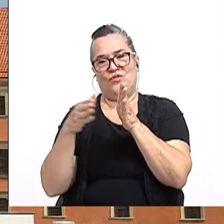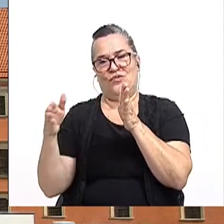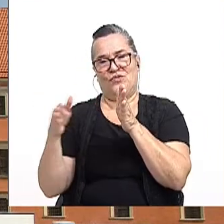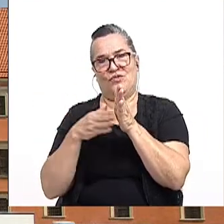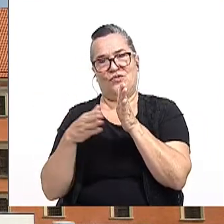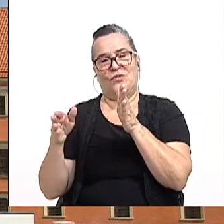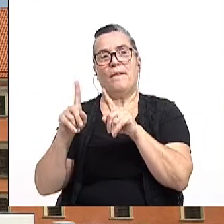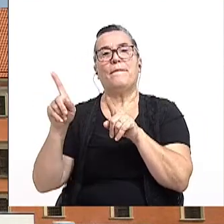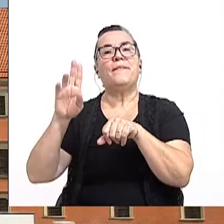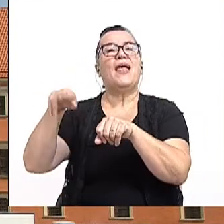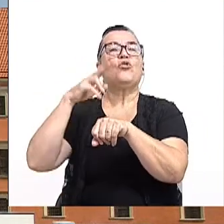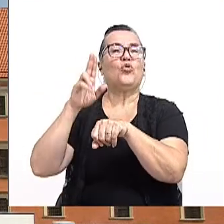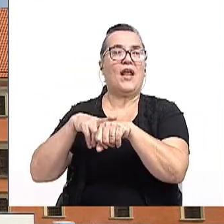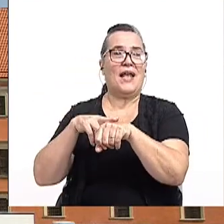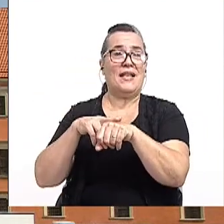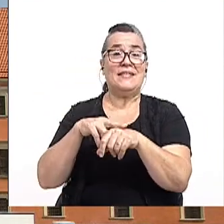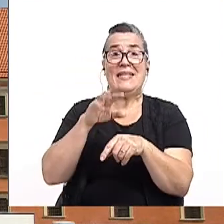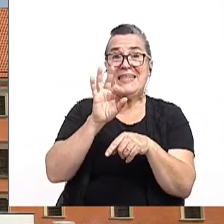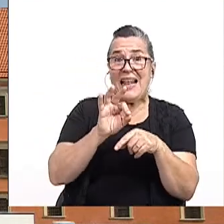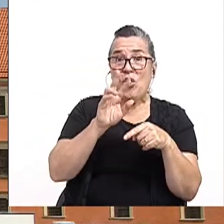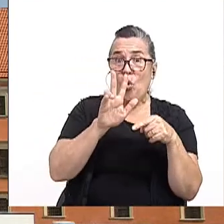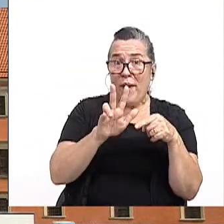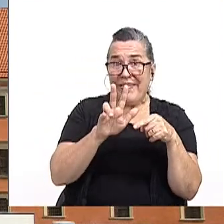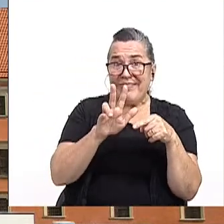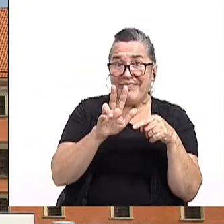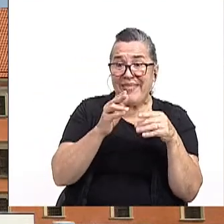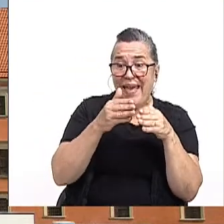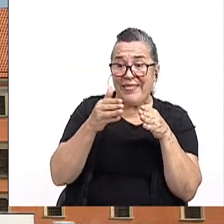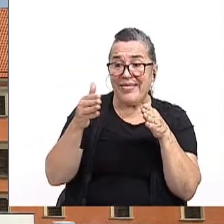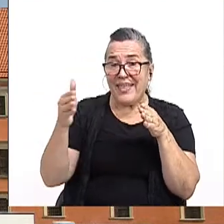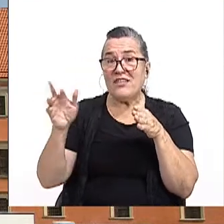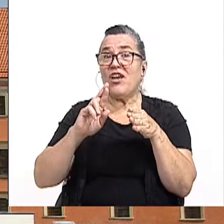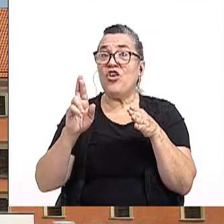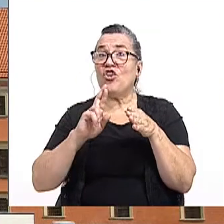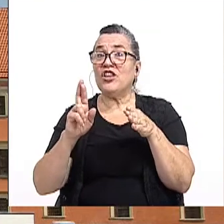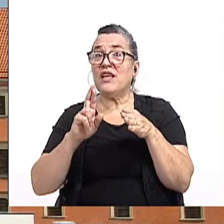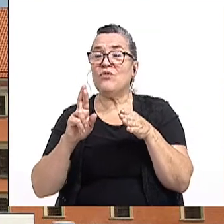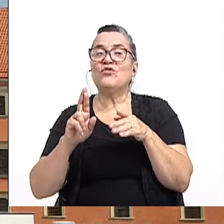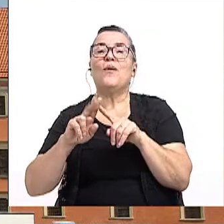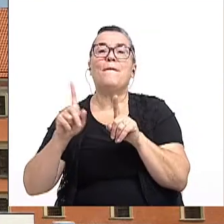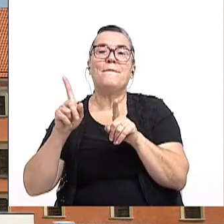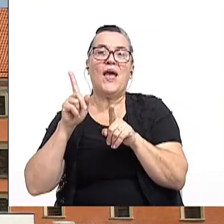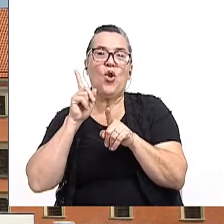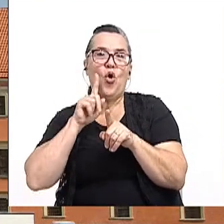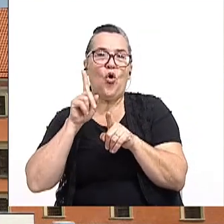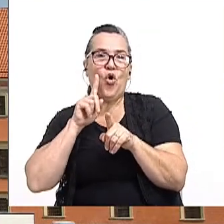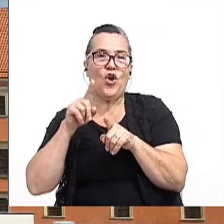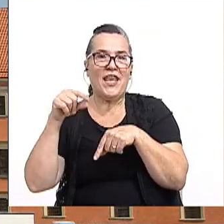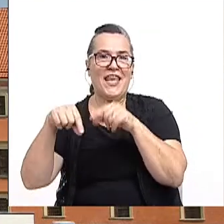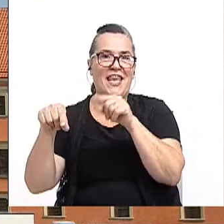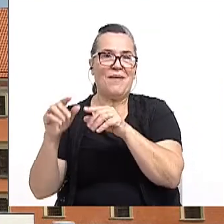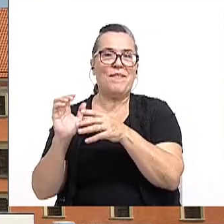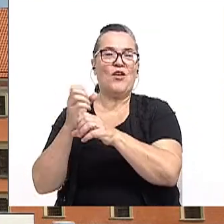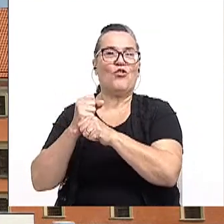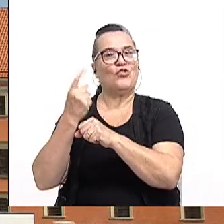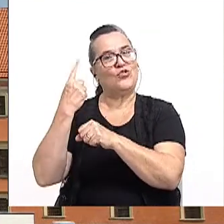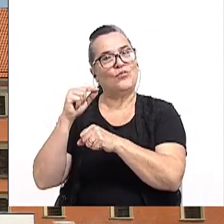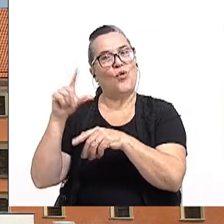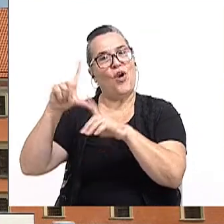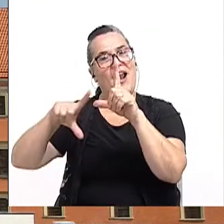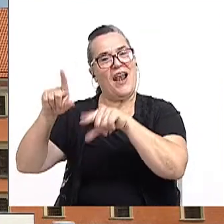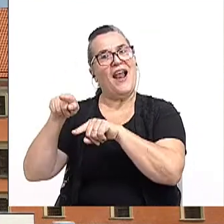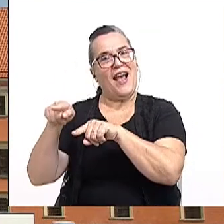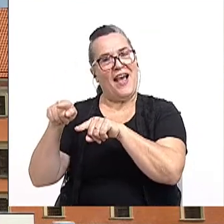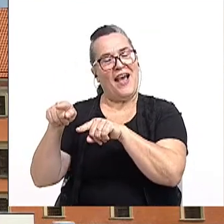son naturales. Y a partir del 93, son radiactivos, pero son elementos químicos creados en los